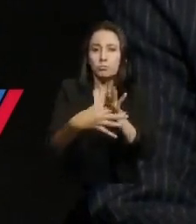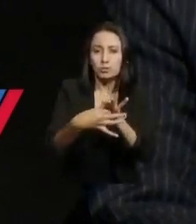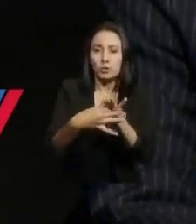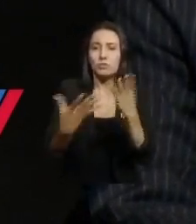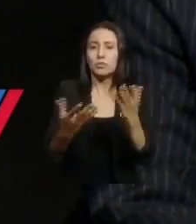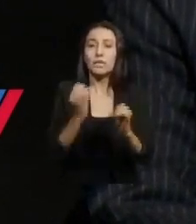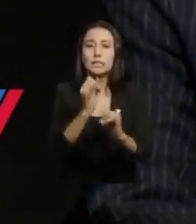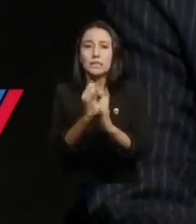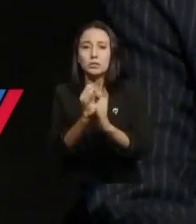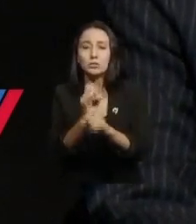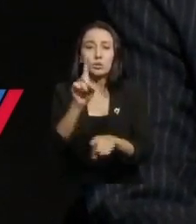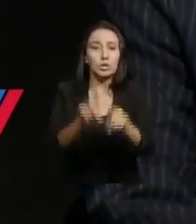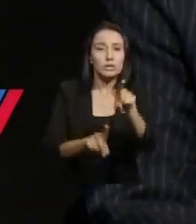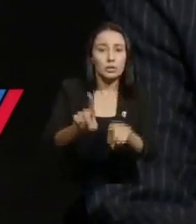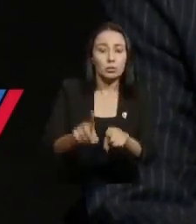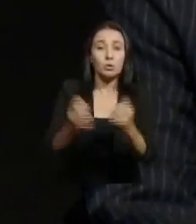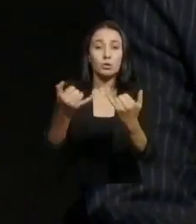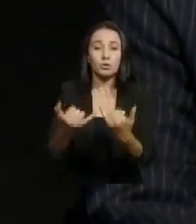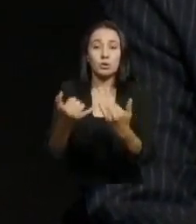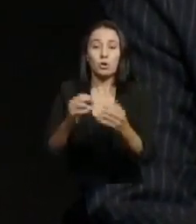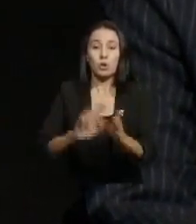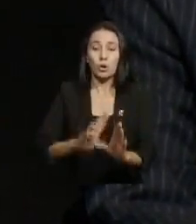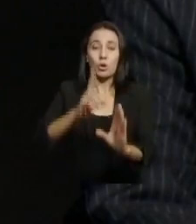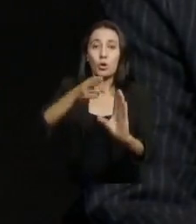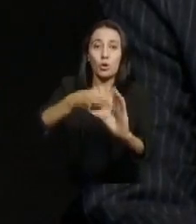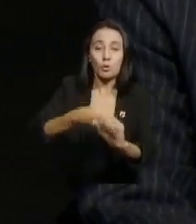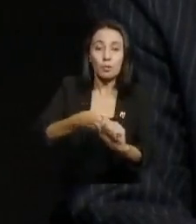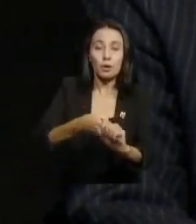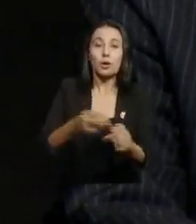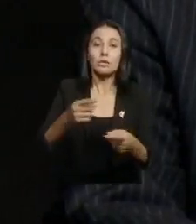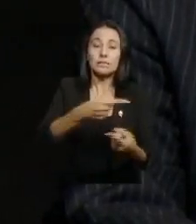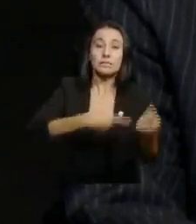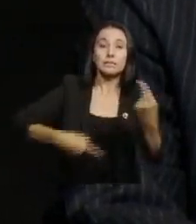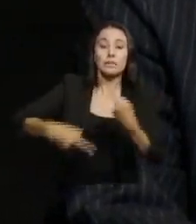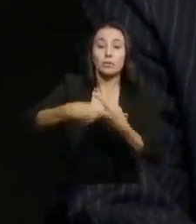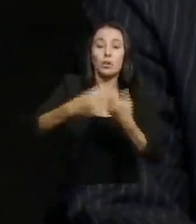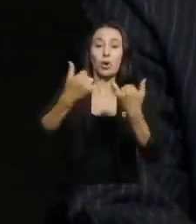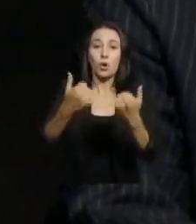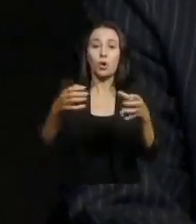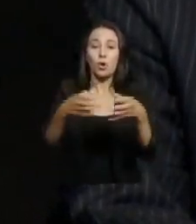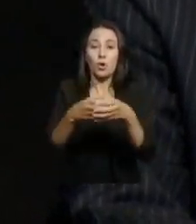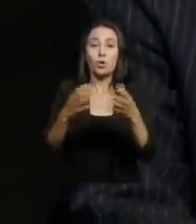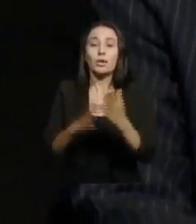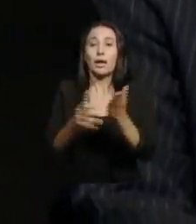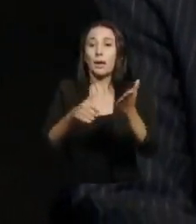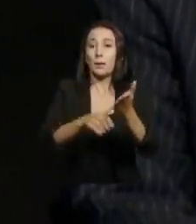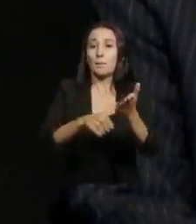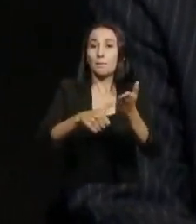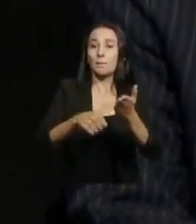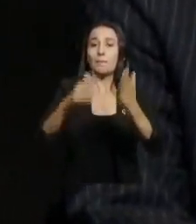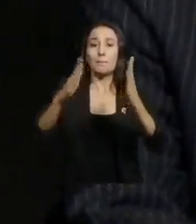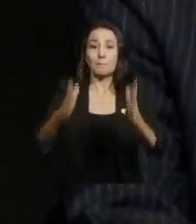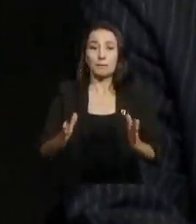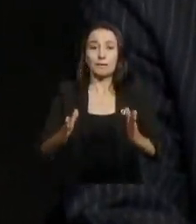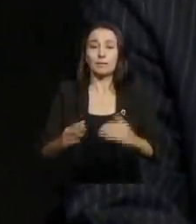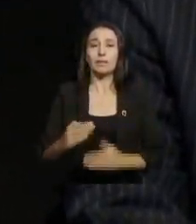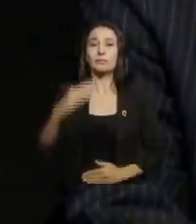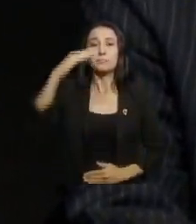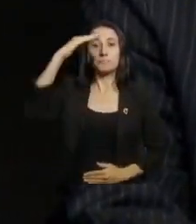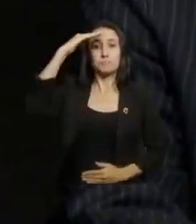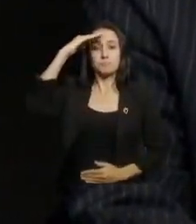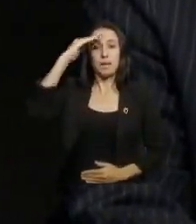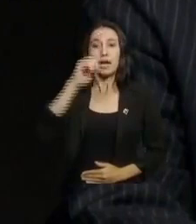interinstitucional, participan en este segundo reporte informativo el ministro del Interior, capitán Juan